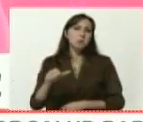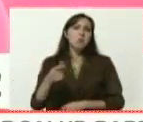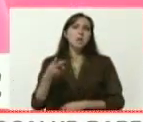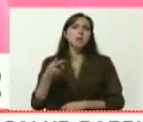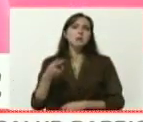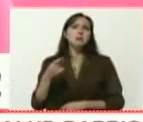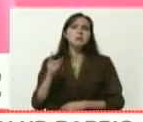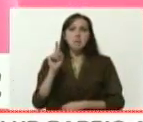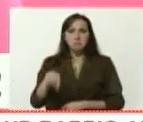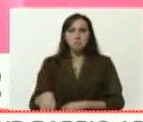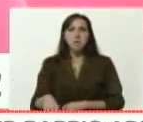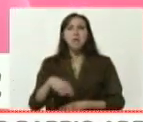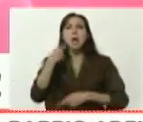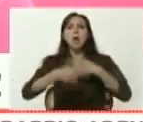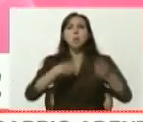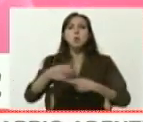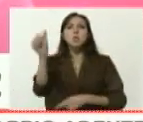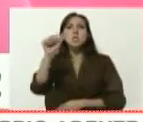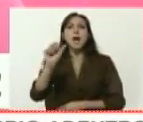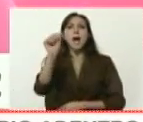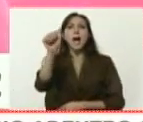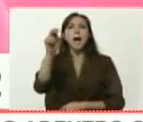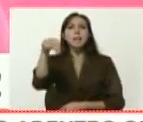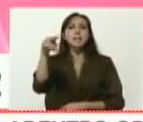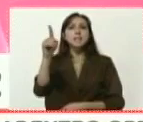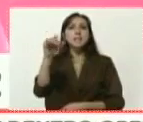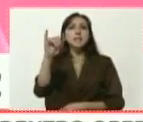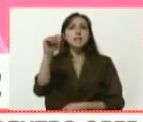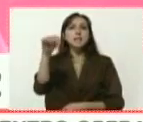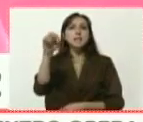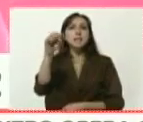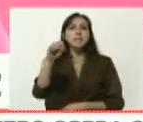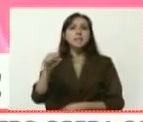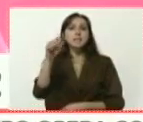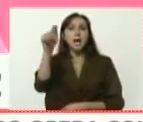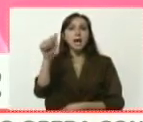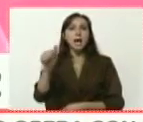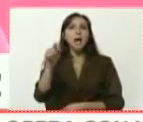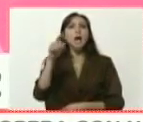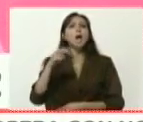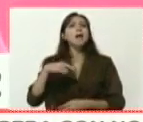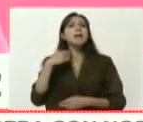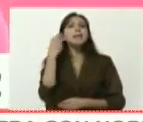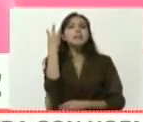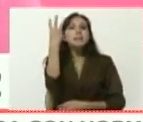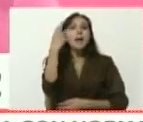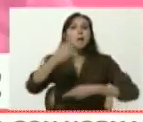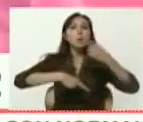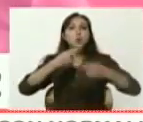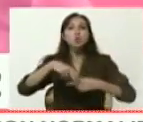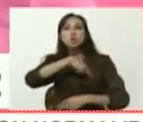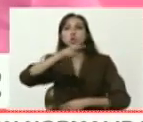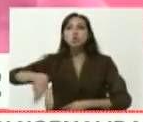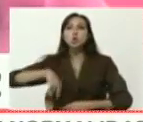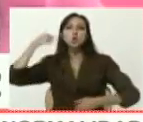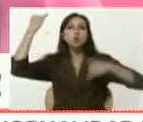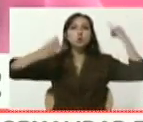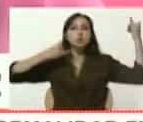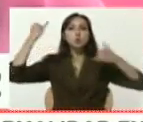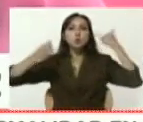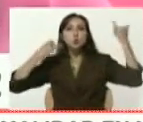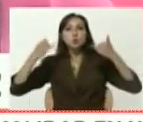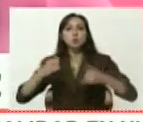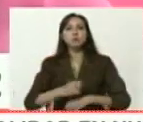Sandinista y 20 años de la Revolución Bolivariana, tres revoluciones hermanas. Si a mí me hablaran de ciclos